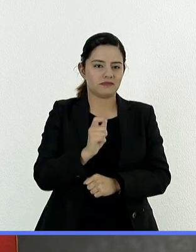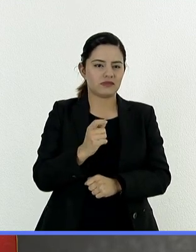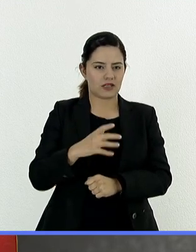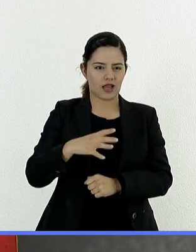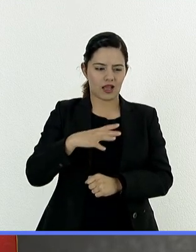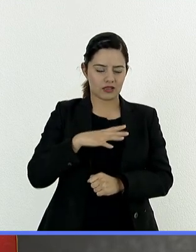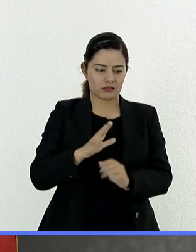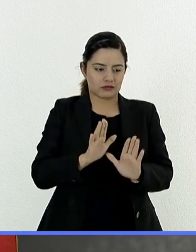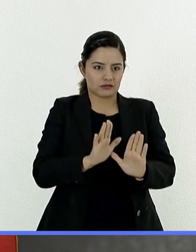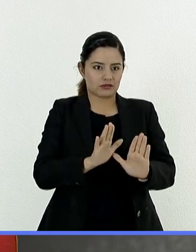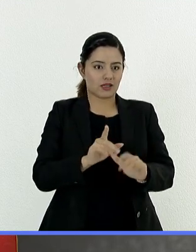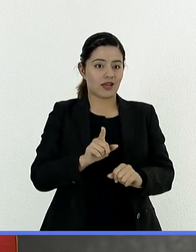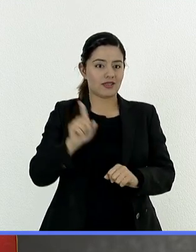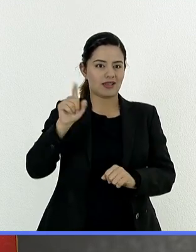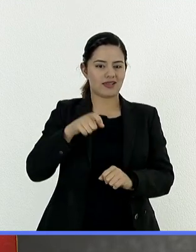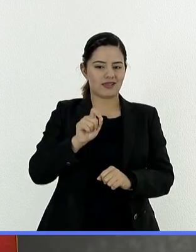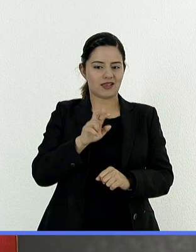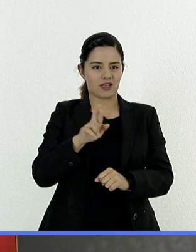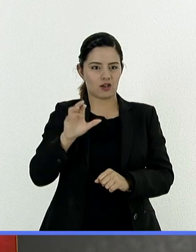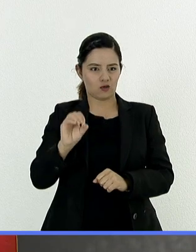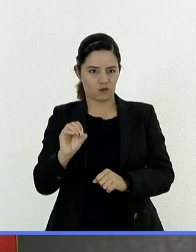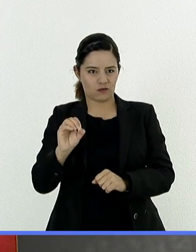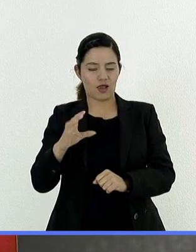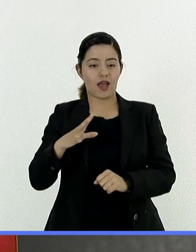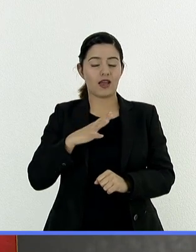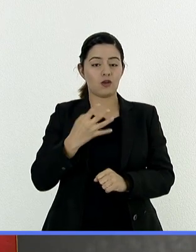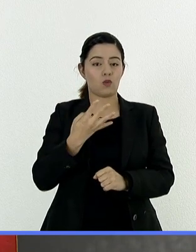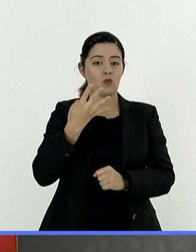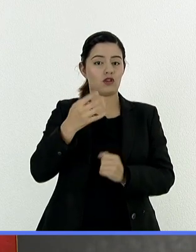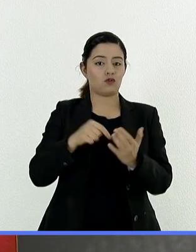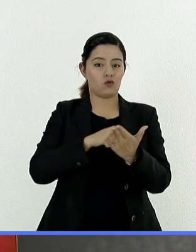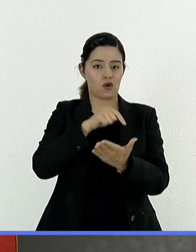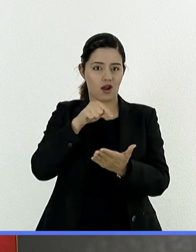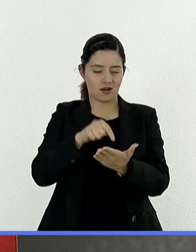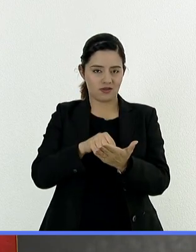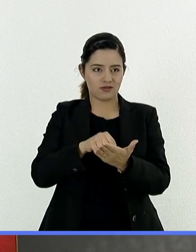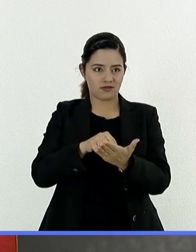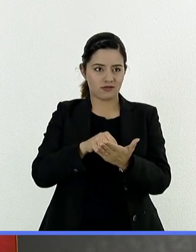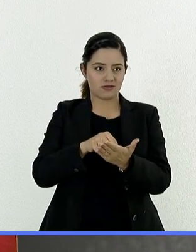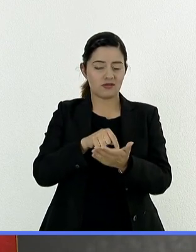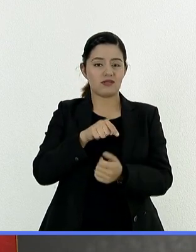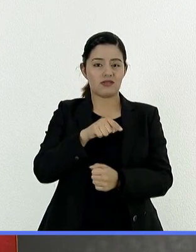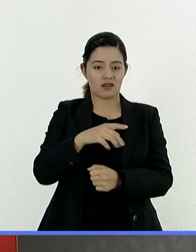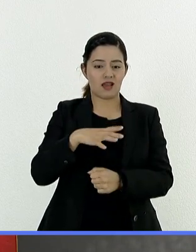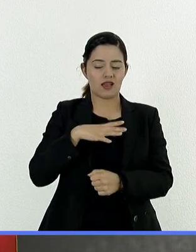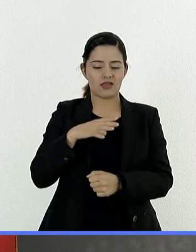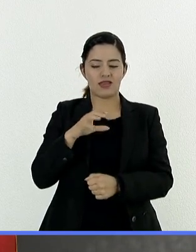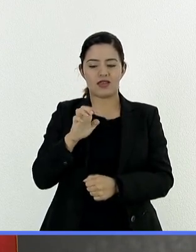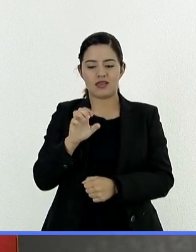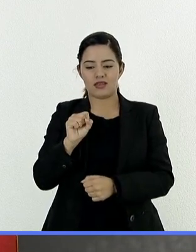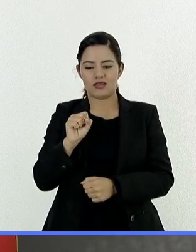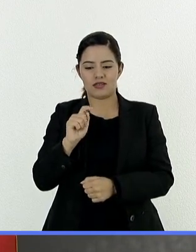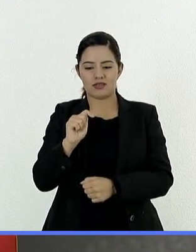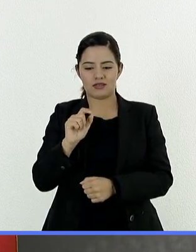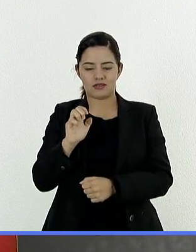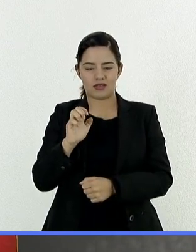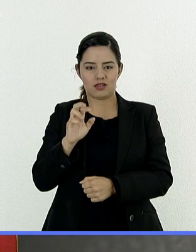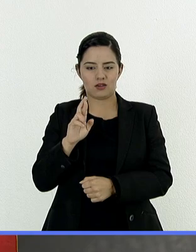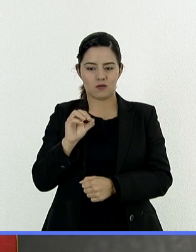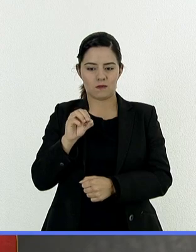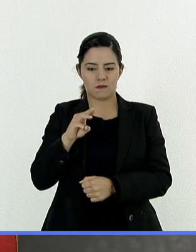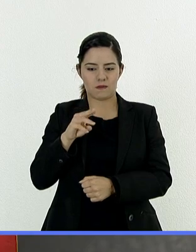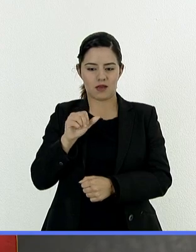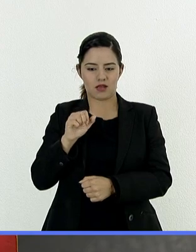fósiles y en el estado de Quintana Roo tenemos cuatro sitios donde están todavía los estromatolitos que son